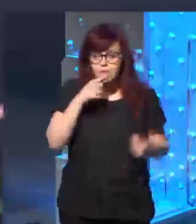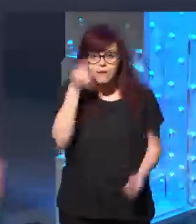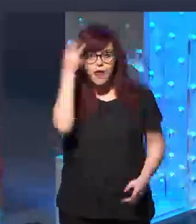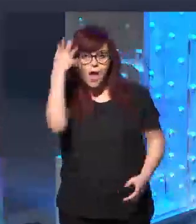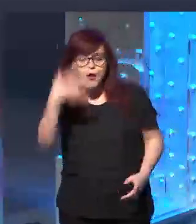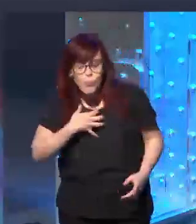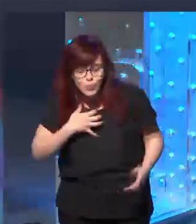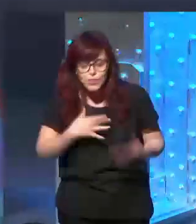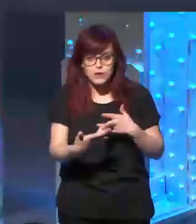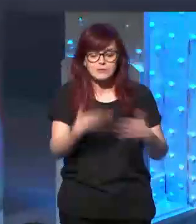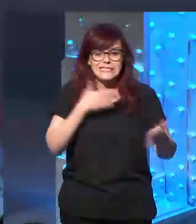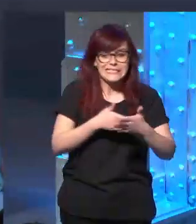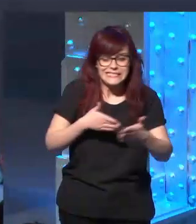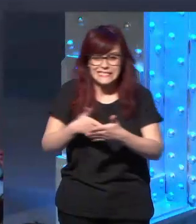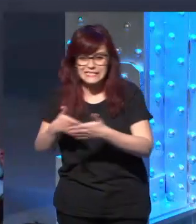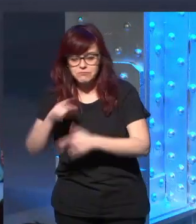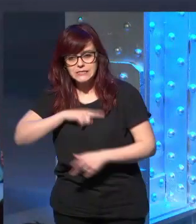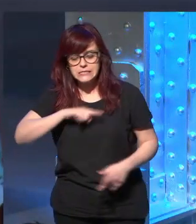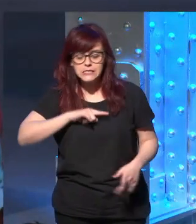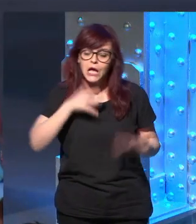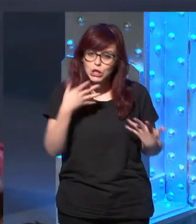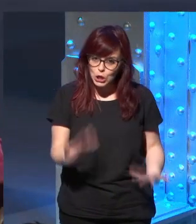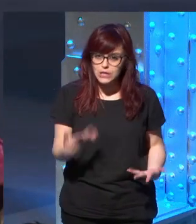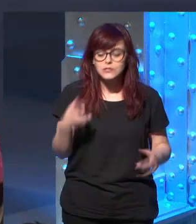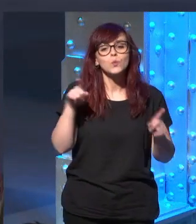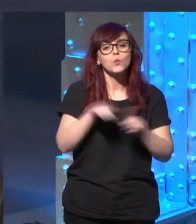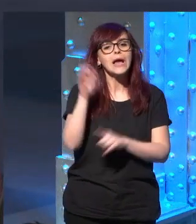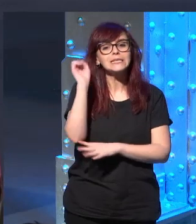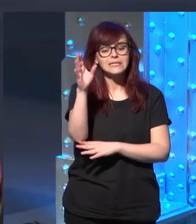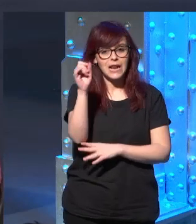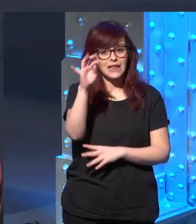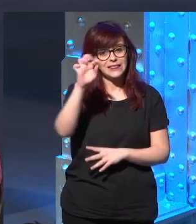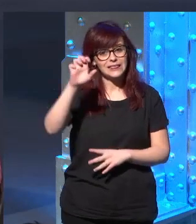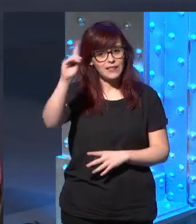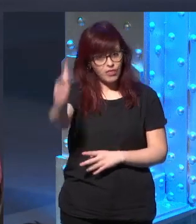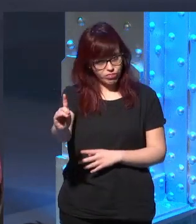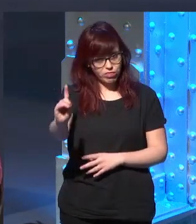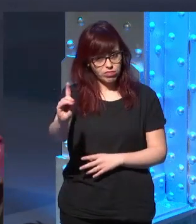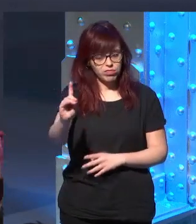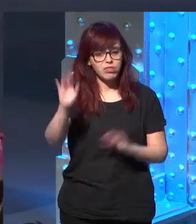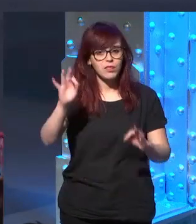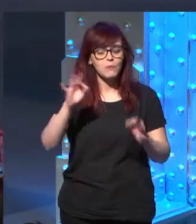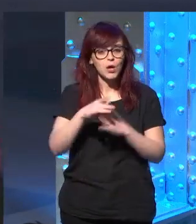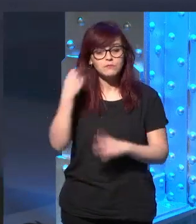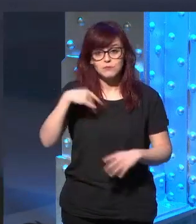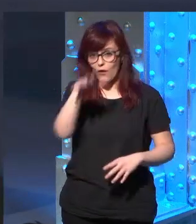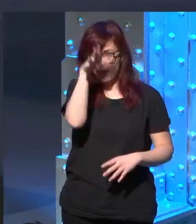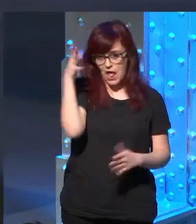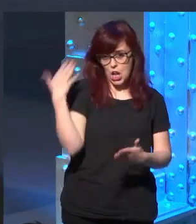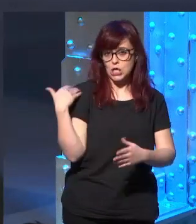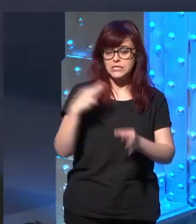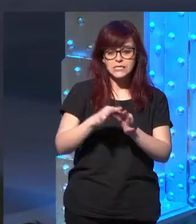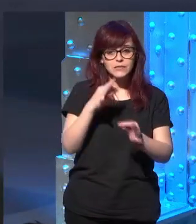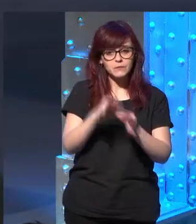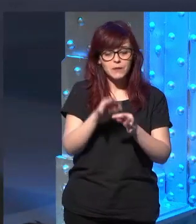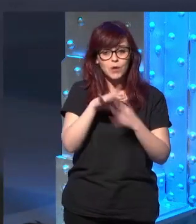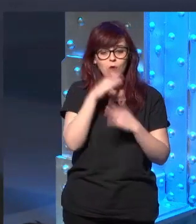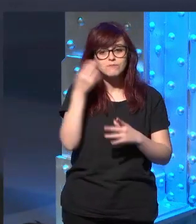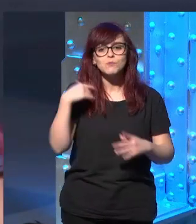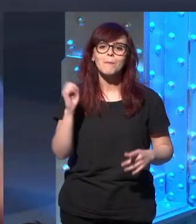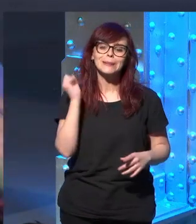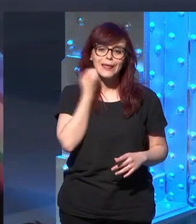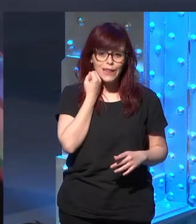no poder crear lo que queremos. Entre ellas una charla TED que di en este verano, bueno, en septiembre en